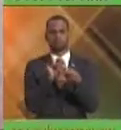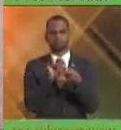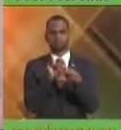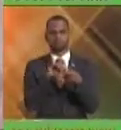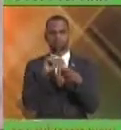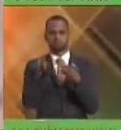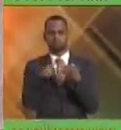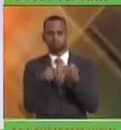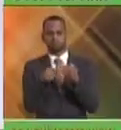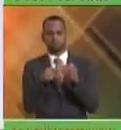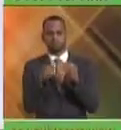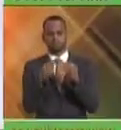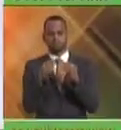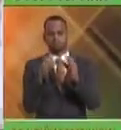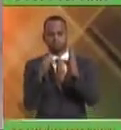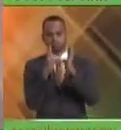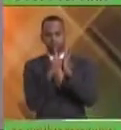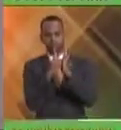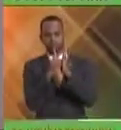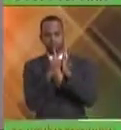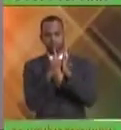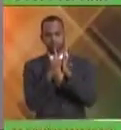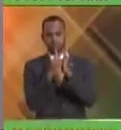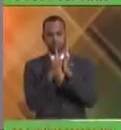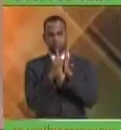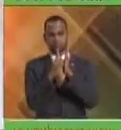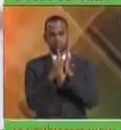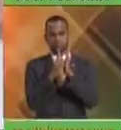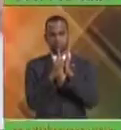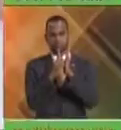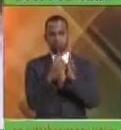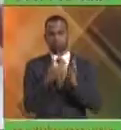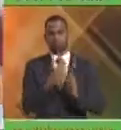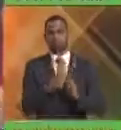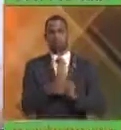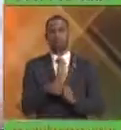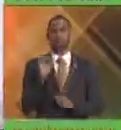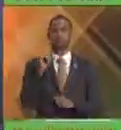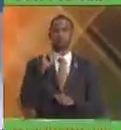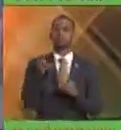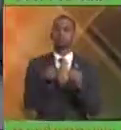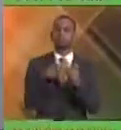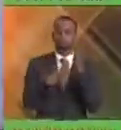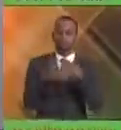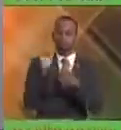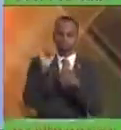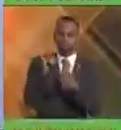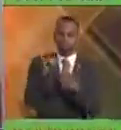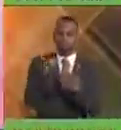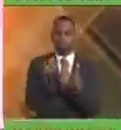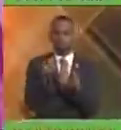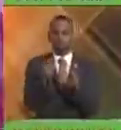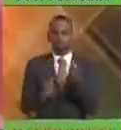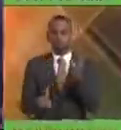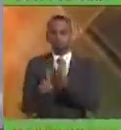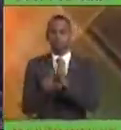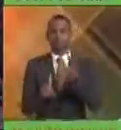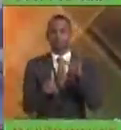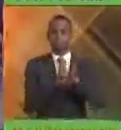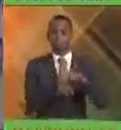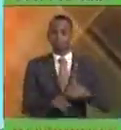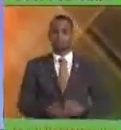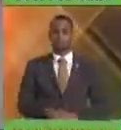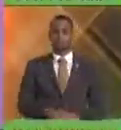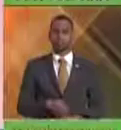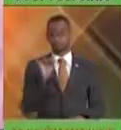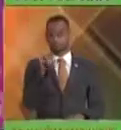ahí de discapacidad cuando o se asocia dejo un problema como es claro que va y es lanzar comentando claro y es la